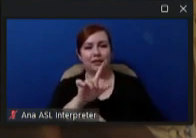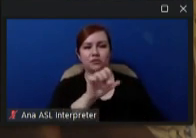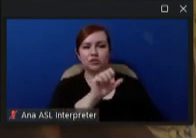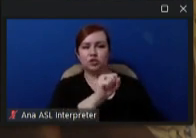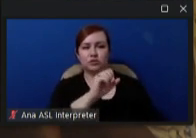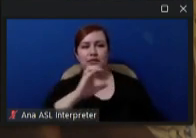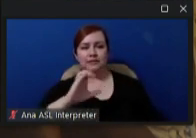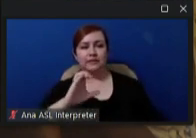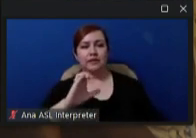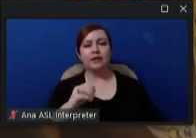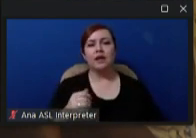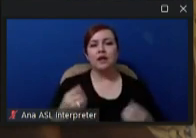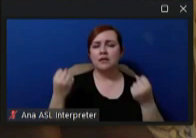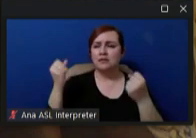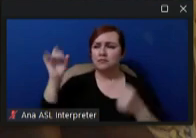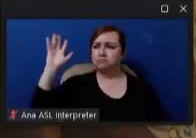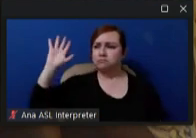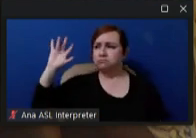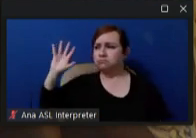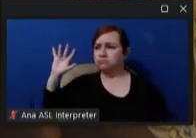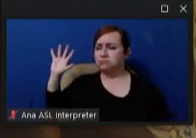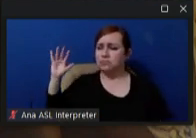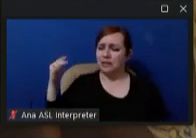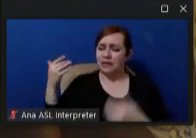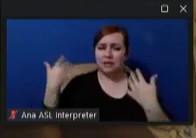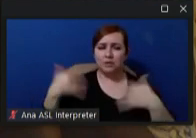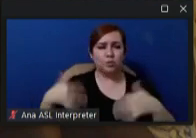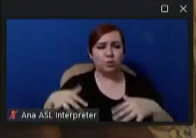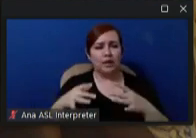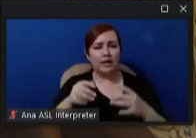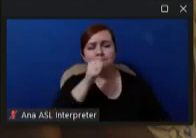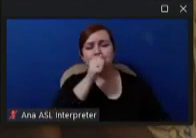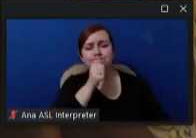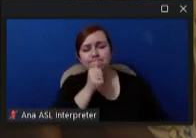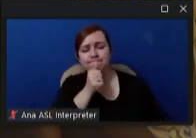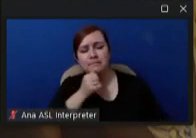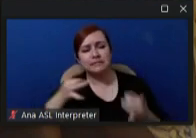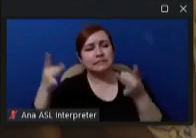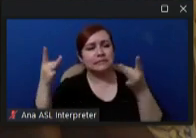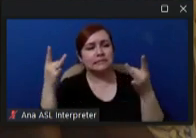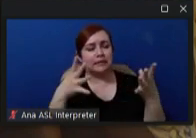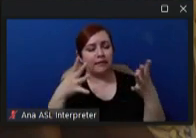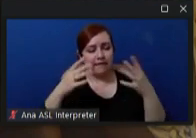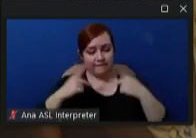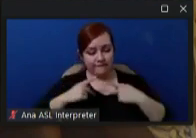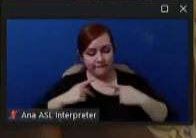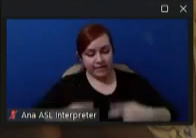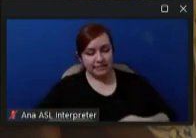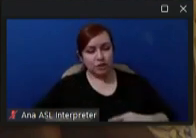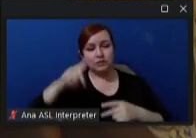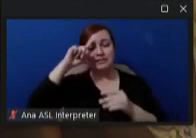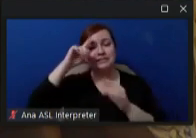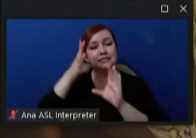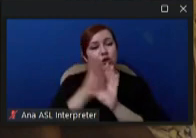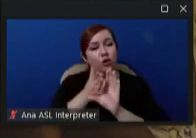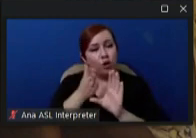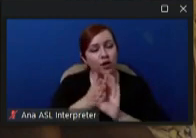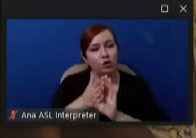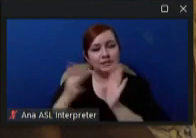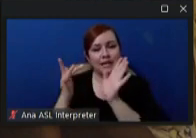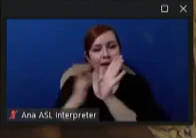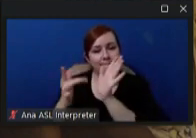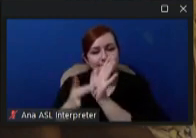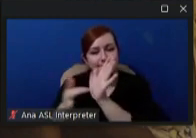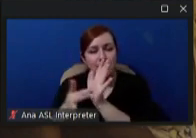mujeres con discapacidad han sufrido maltratos físicos o psicológicos, explotación, abuso